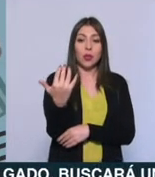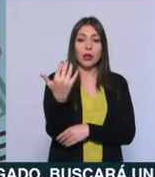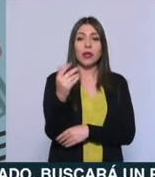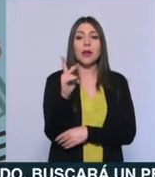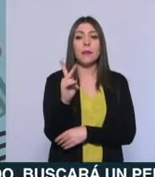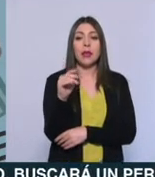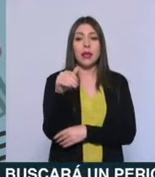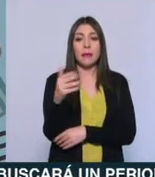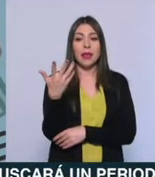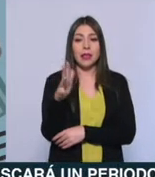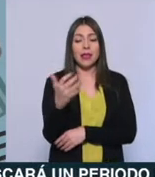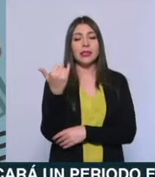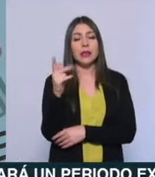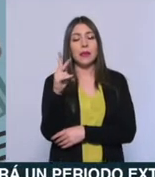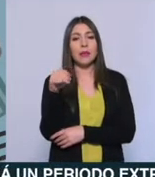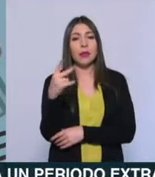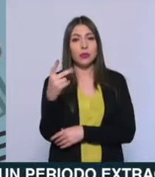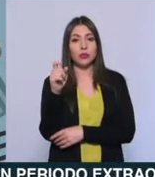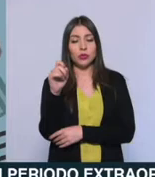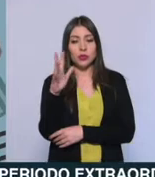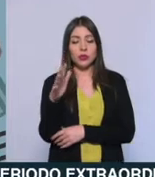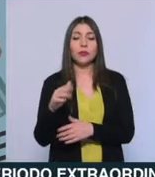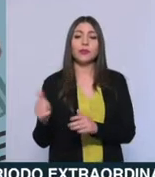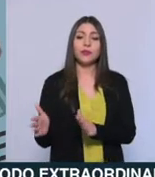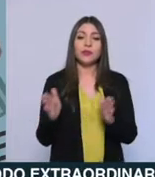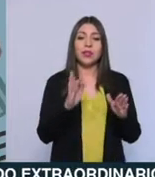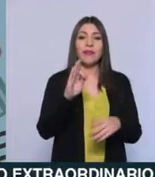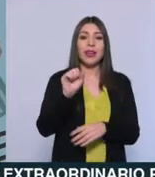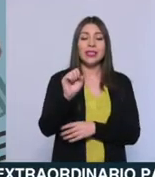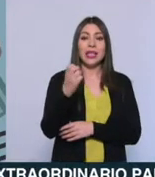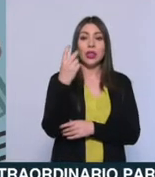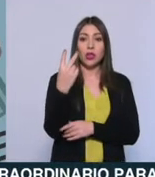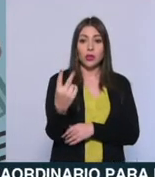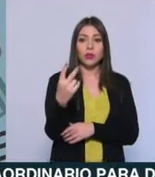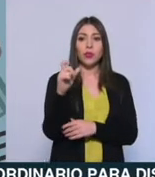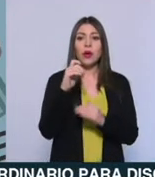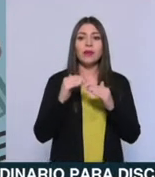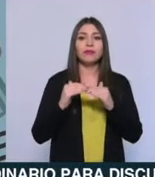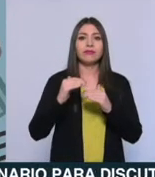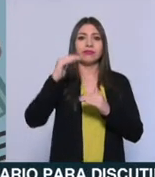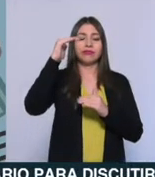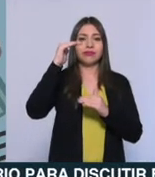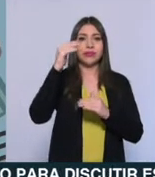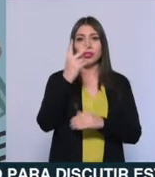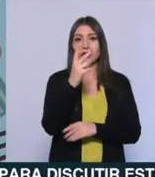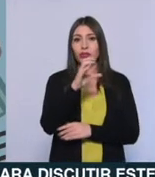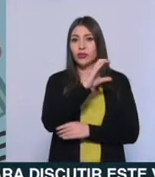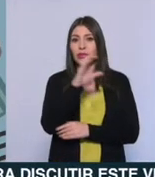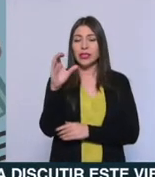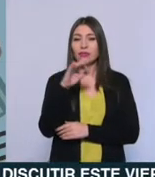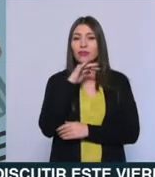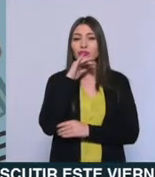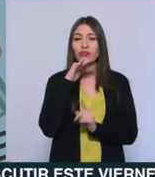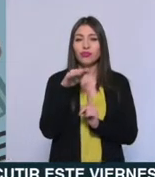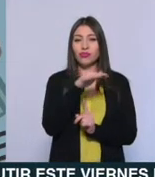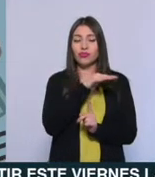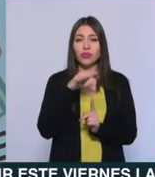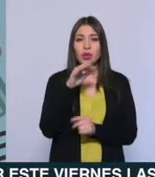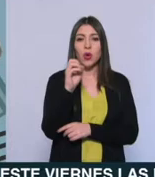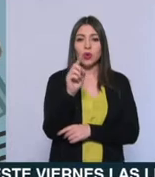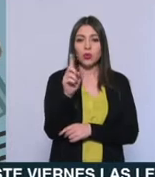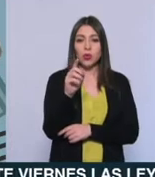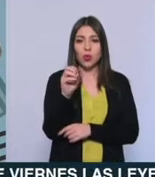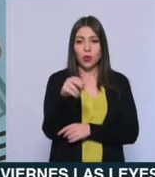y PM2.5. La fase 2 al llegar a los 200 puntos de ozono, PM10 y